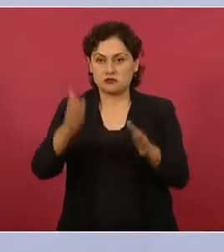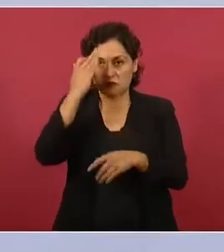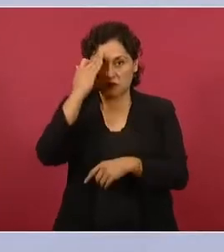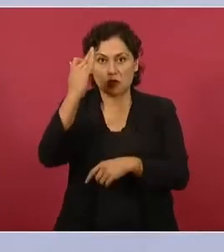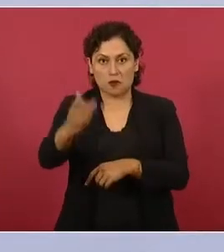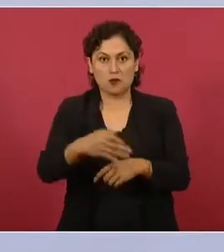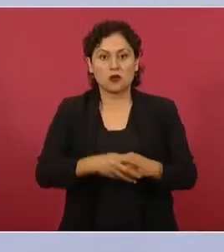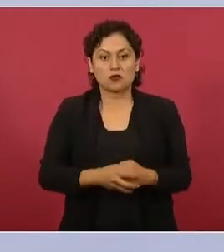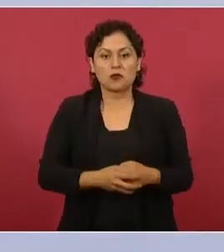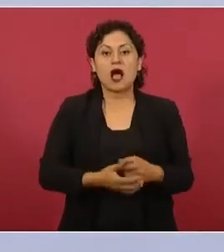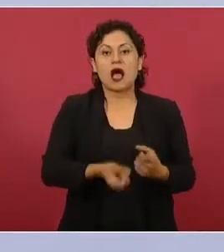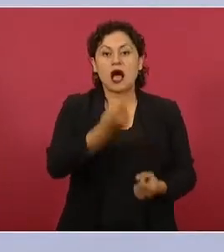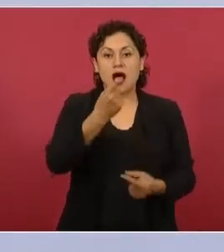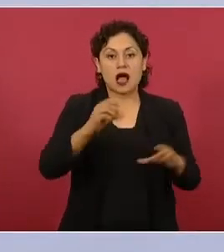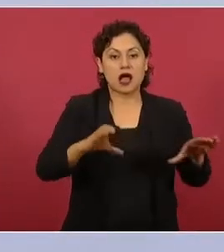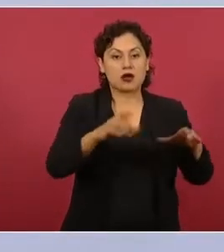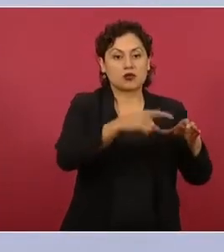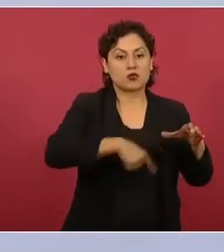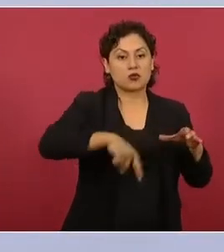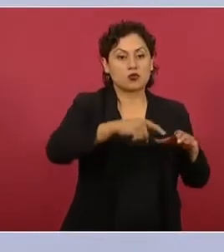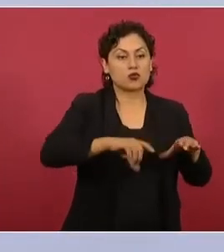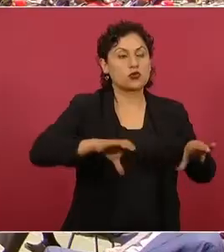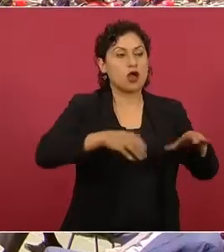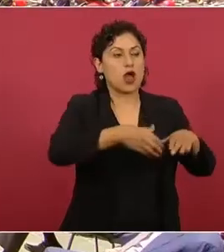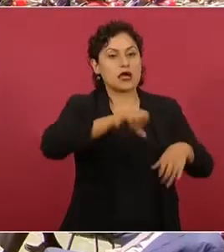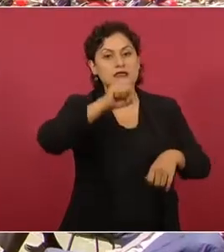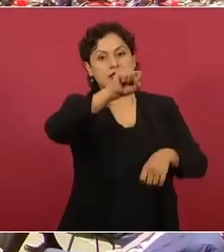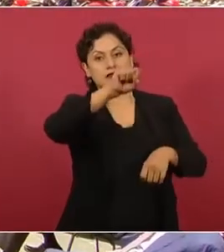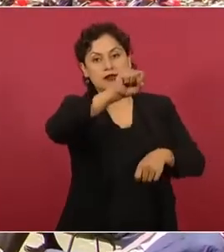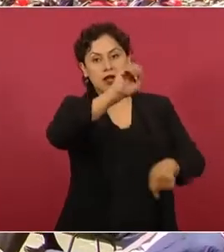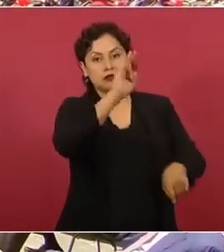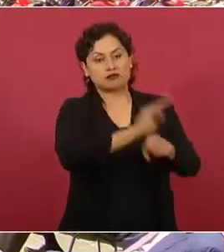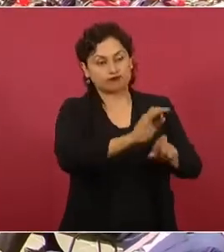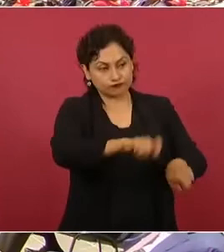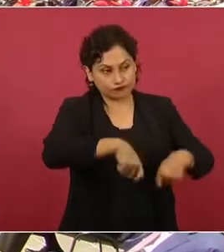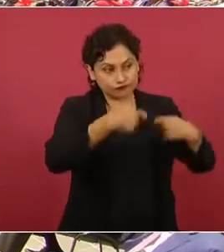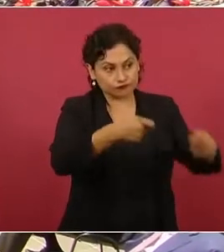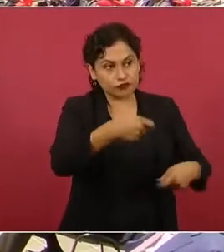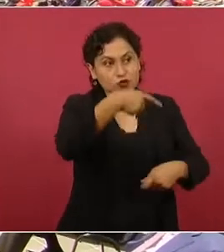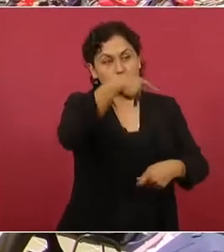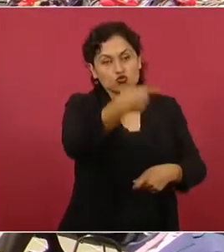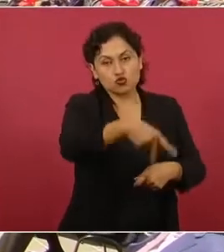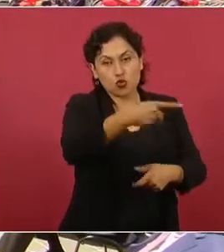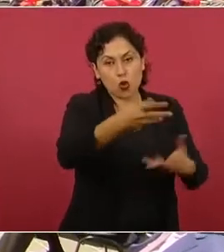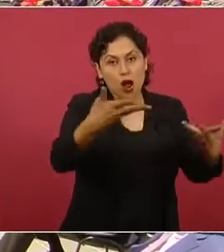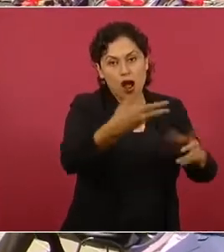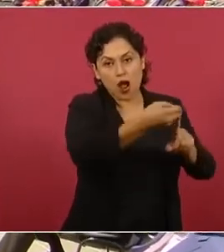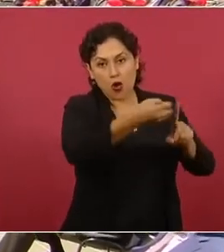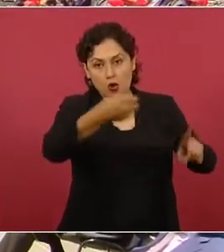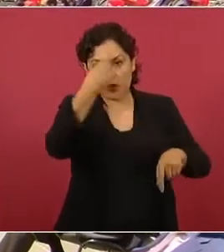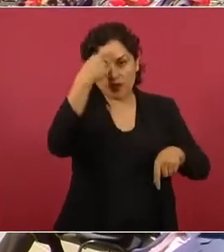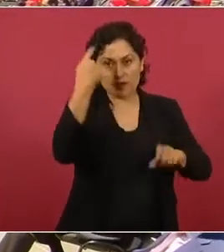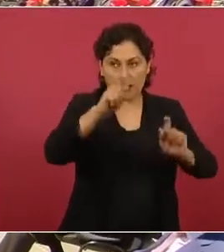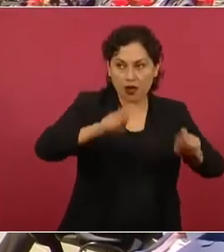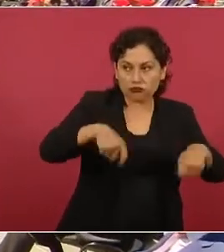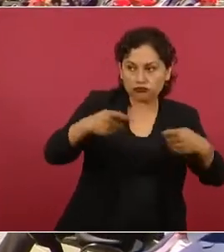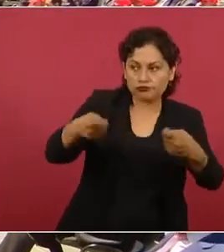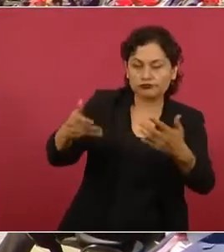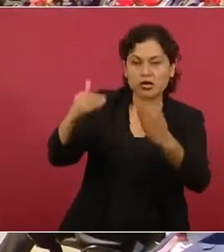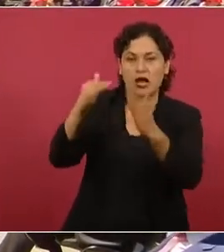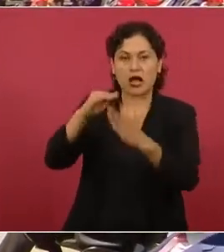periodos se favoreció a los sindicatos y sus líderes, que manejaron la vivienda como una prebenda para fortalecer su posición